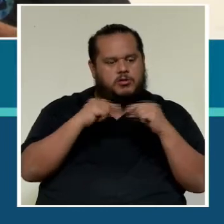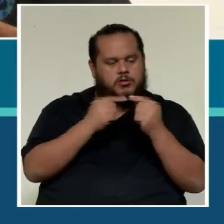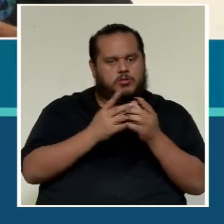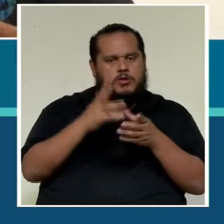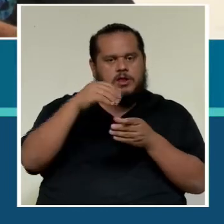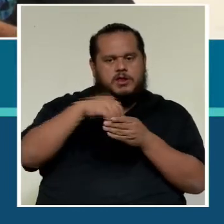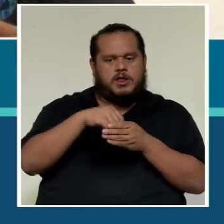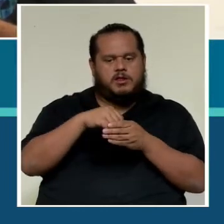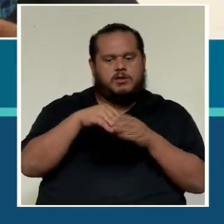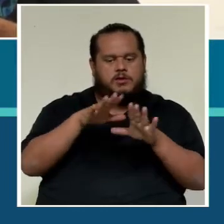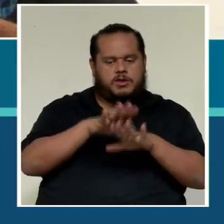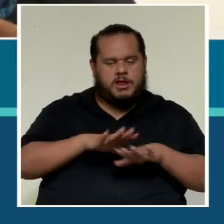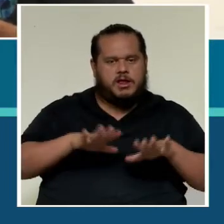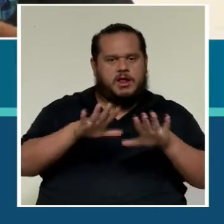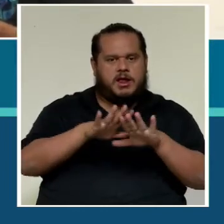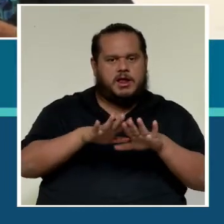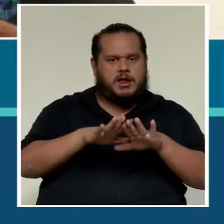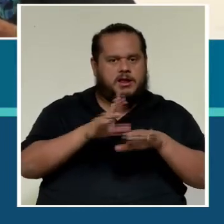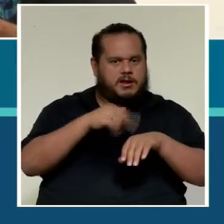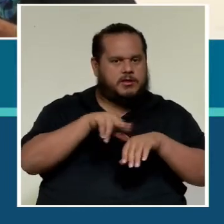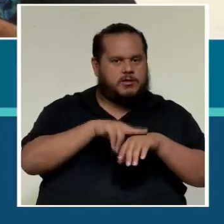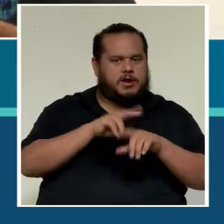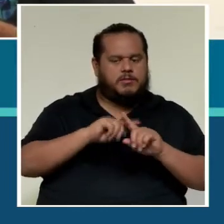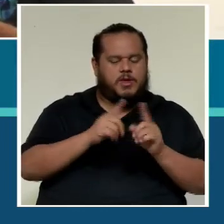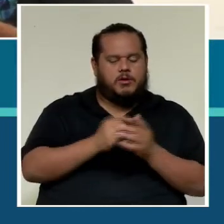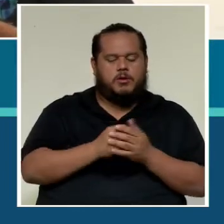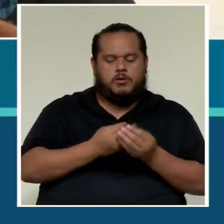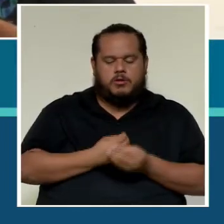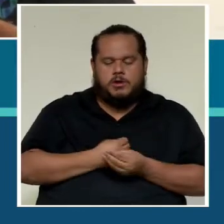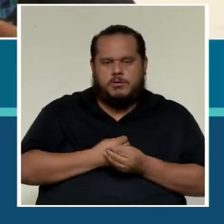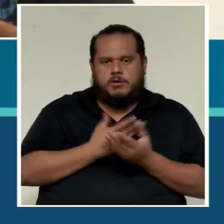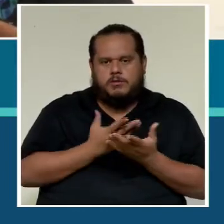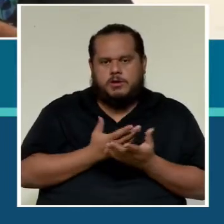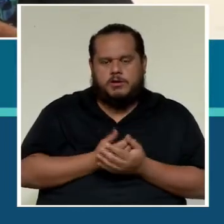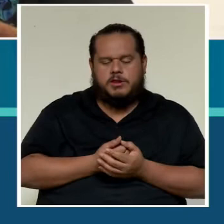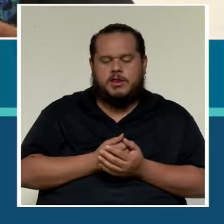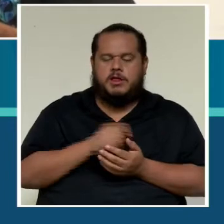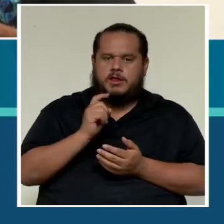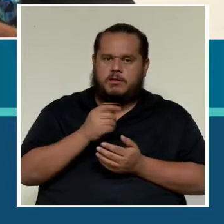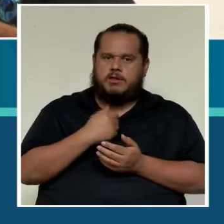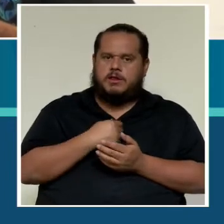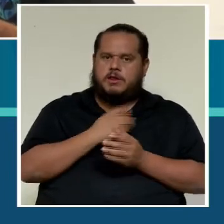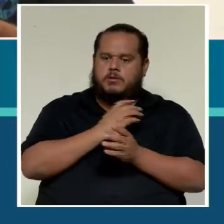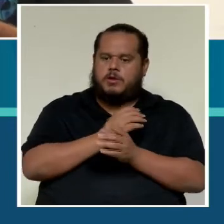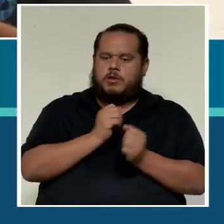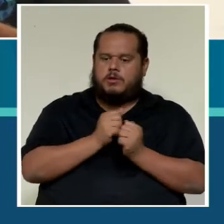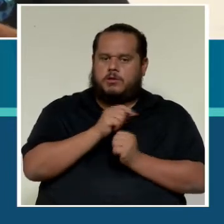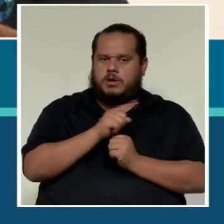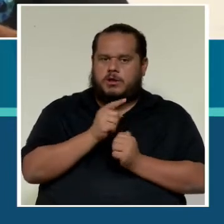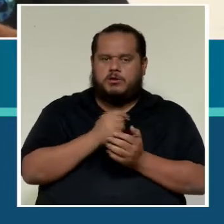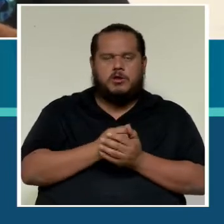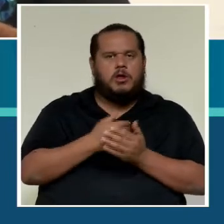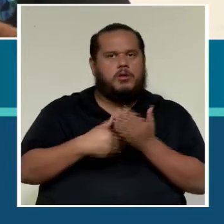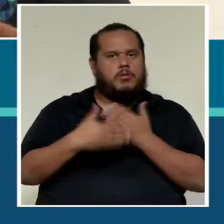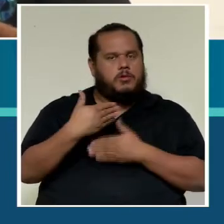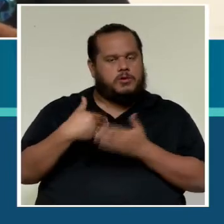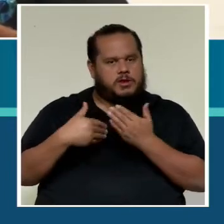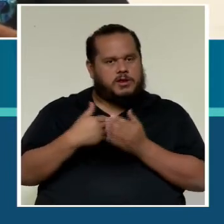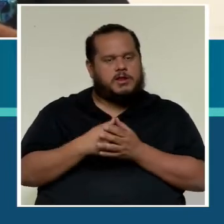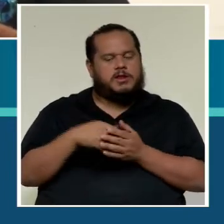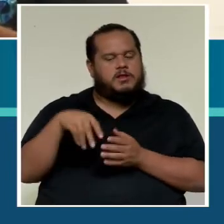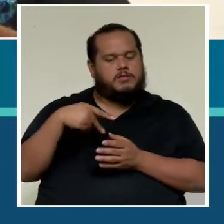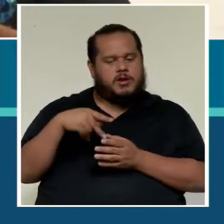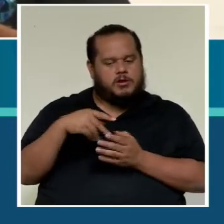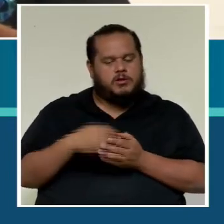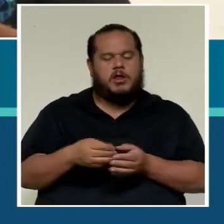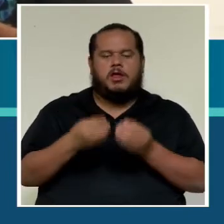del territorio nacional, pero sí lo que manifestaron es que hay que tener cuidado con ellos por los antecedentes peligrosos